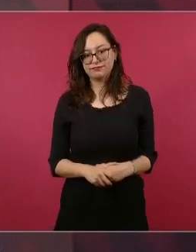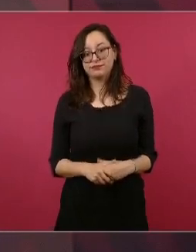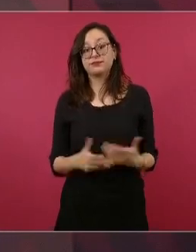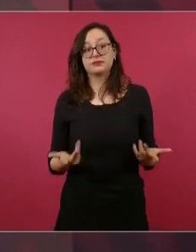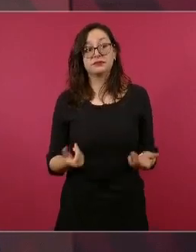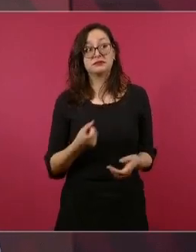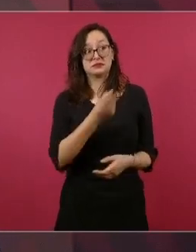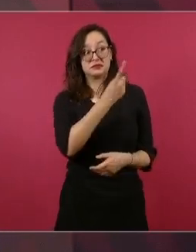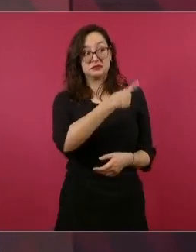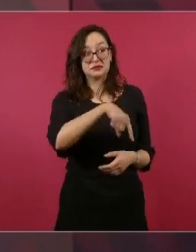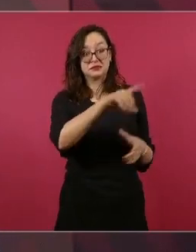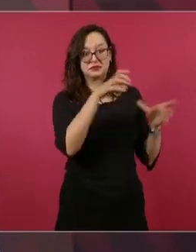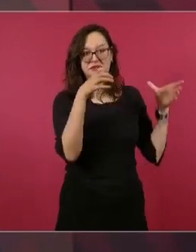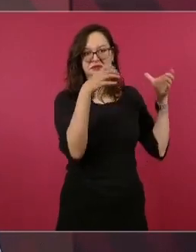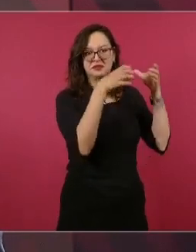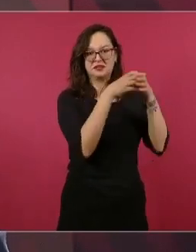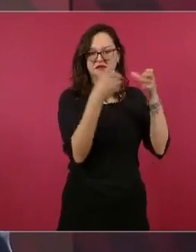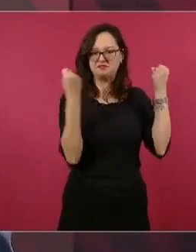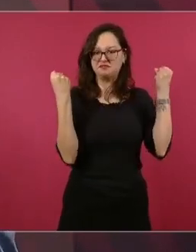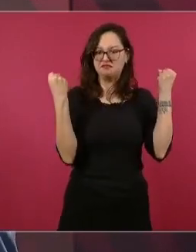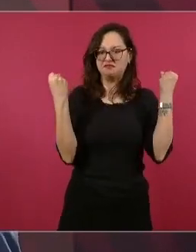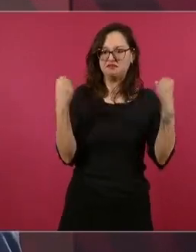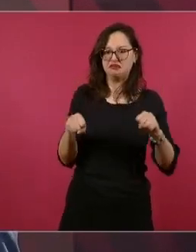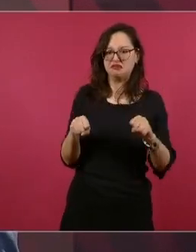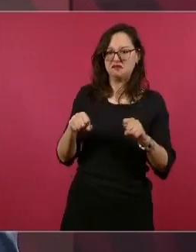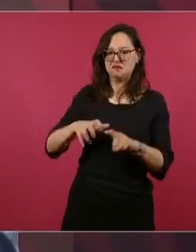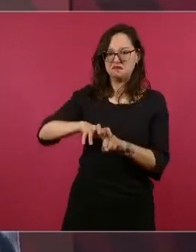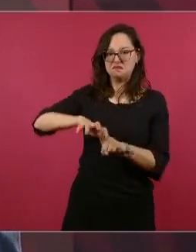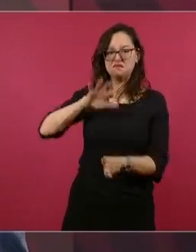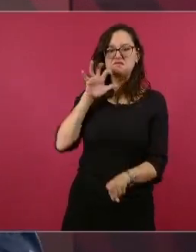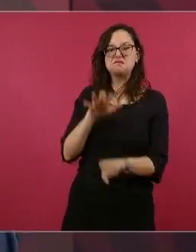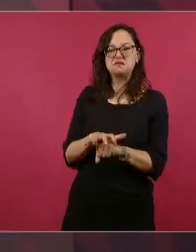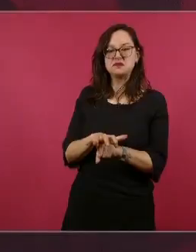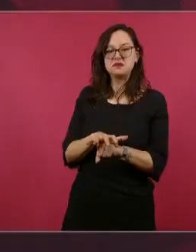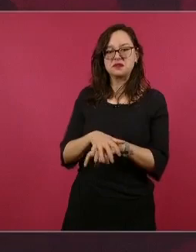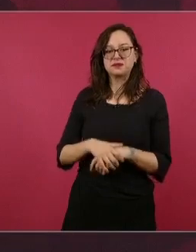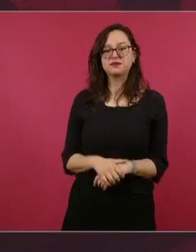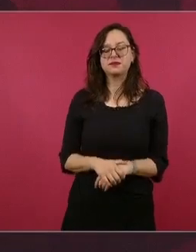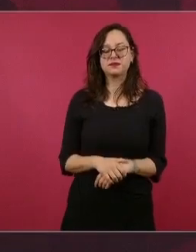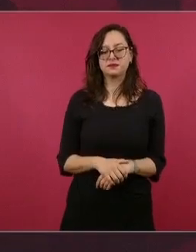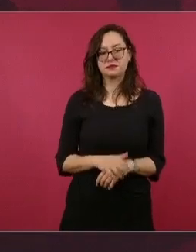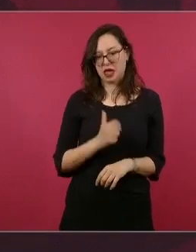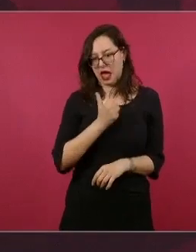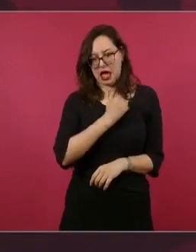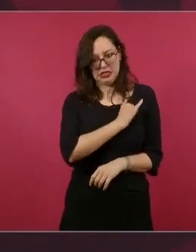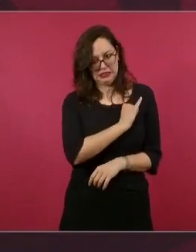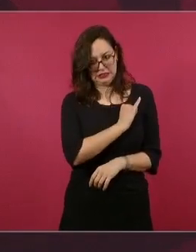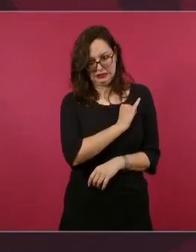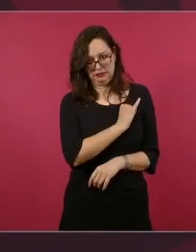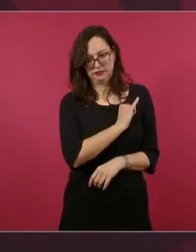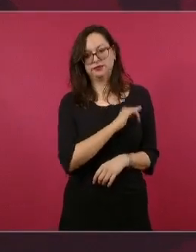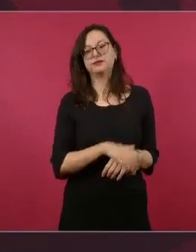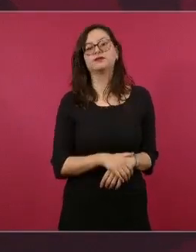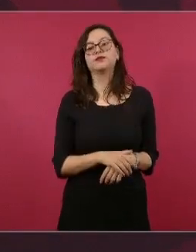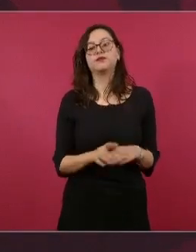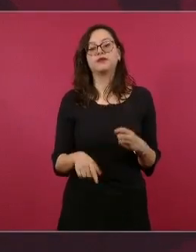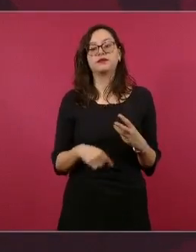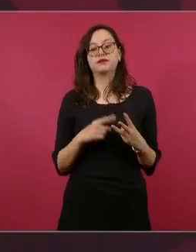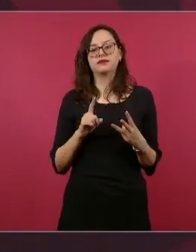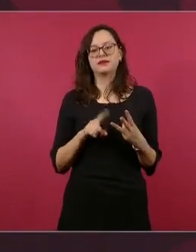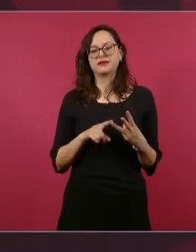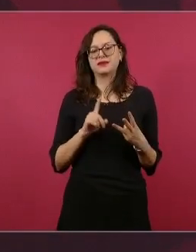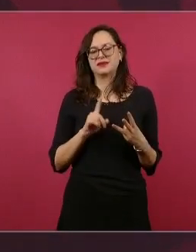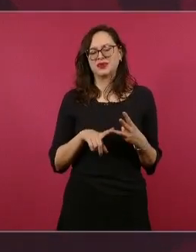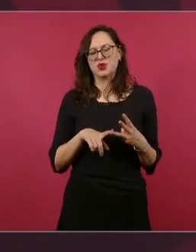represores autoritarios y lo tercero son muy